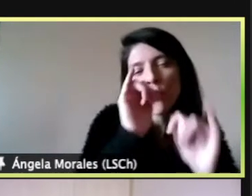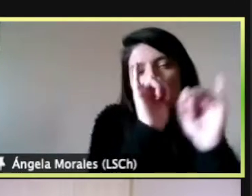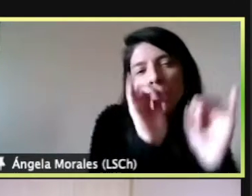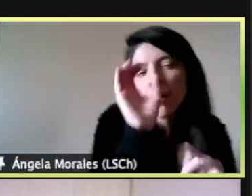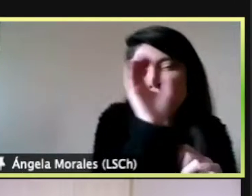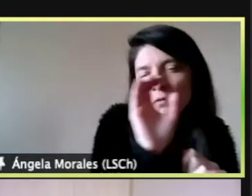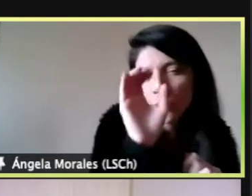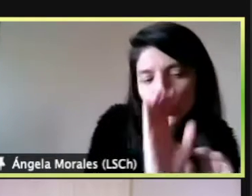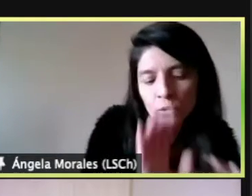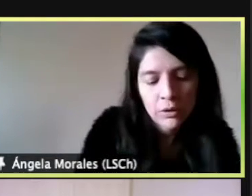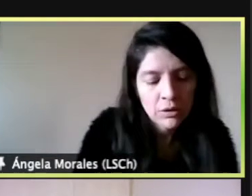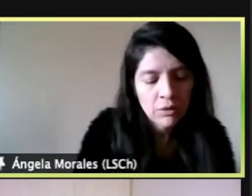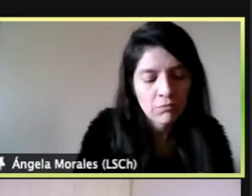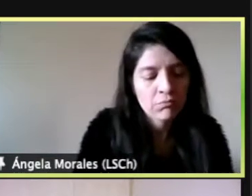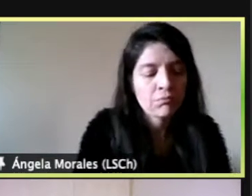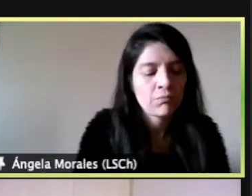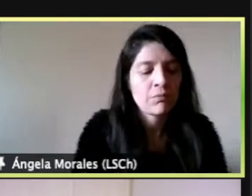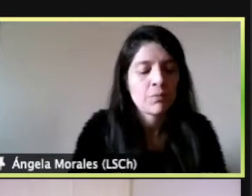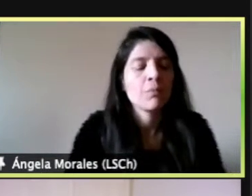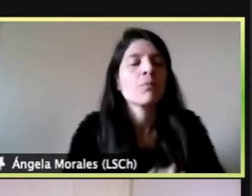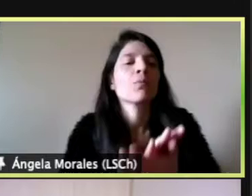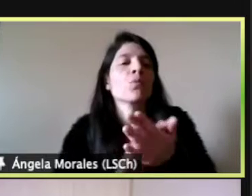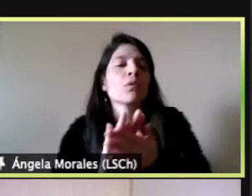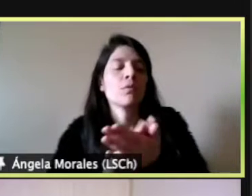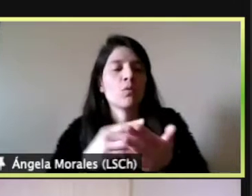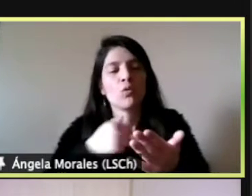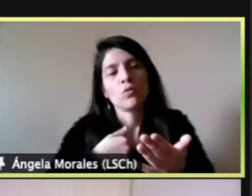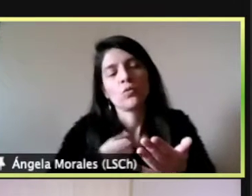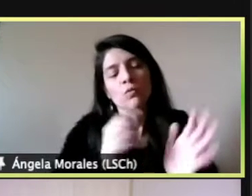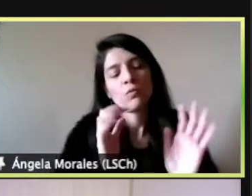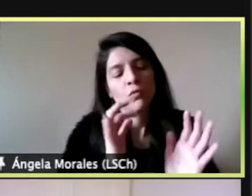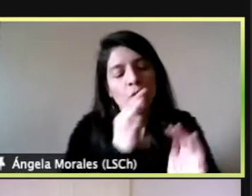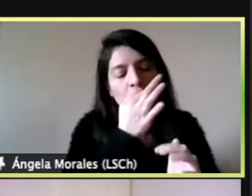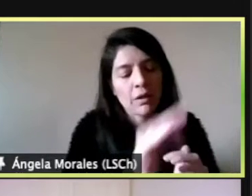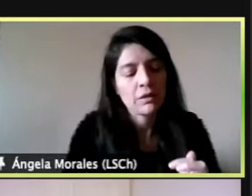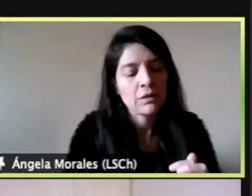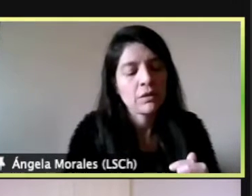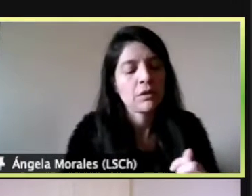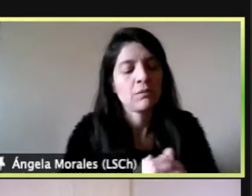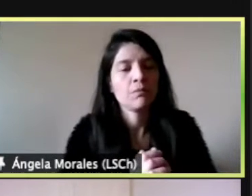una especie de reporte. Voy a decir que aquí voy a tener un reporte